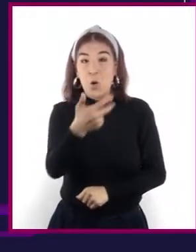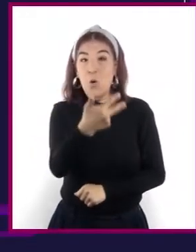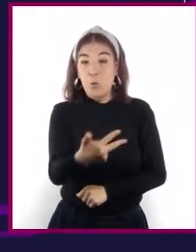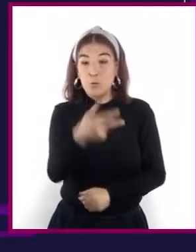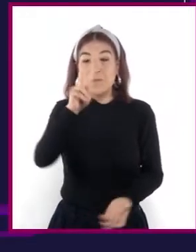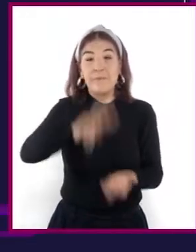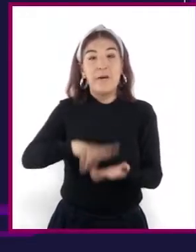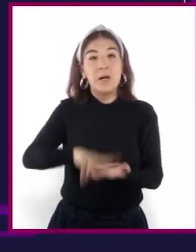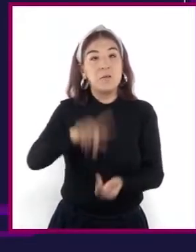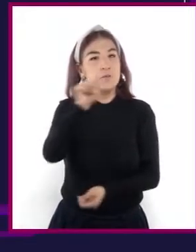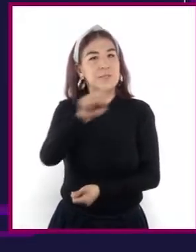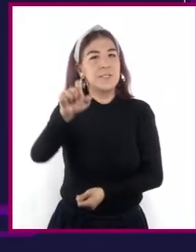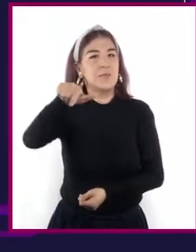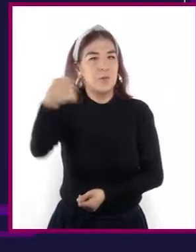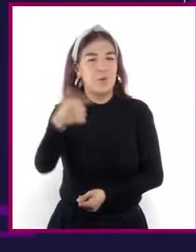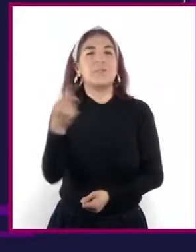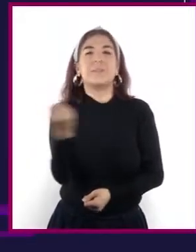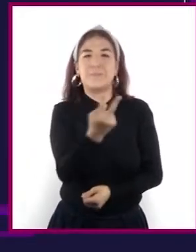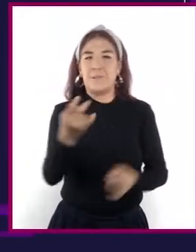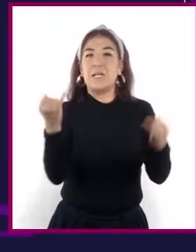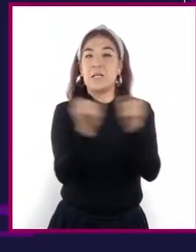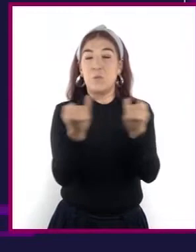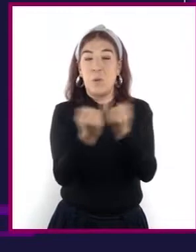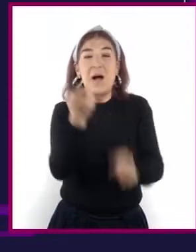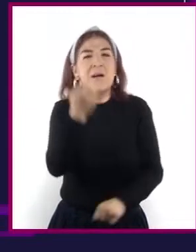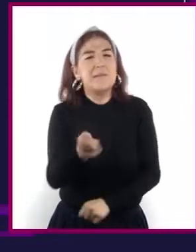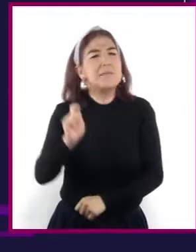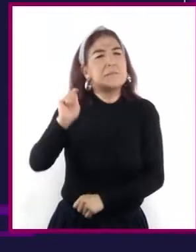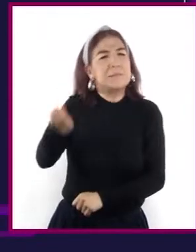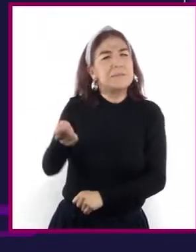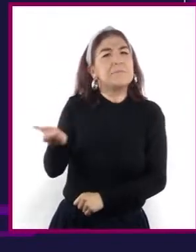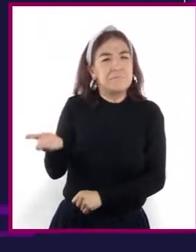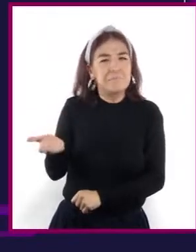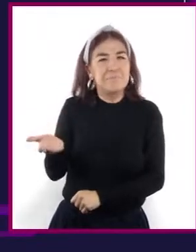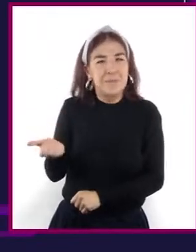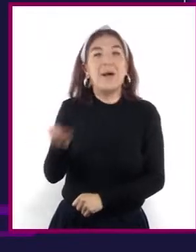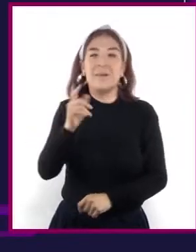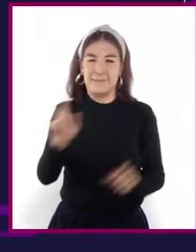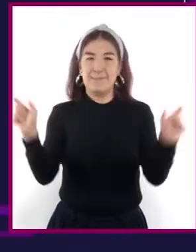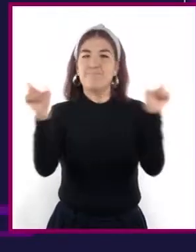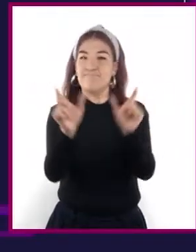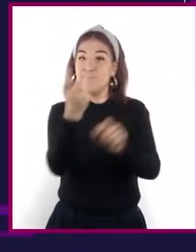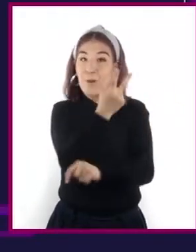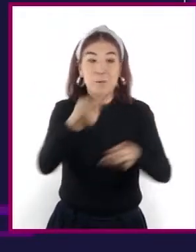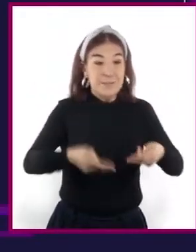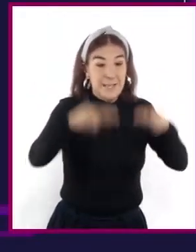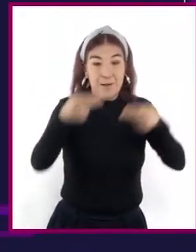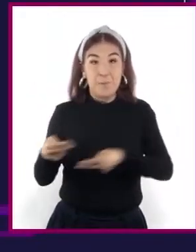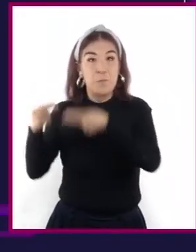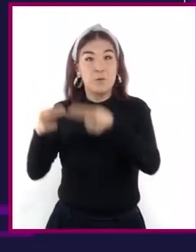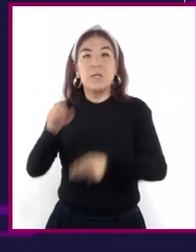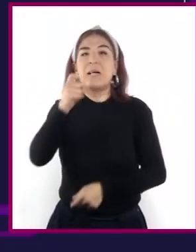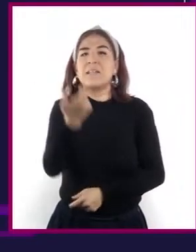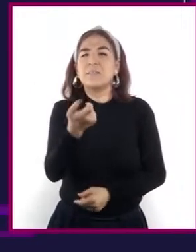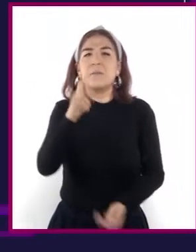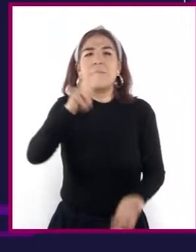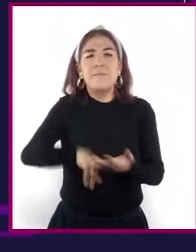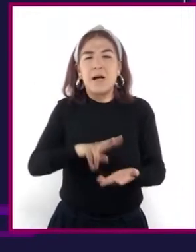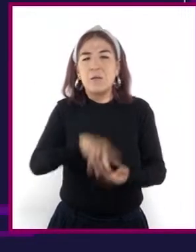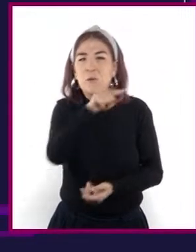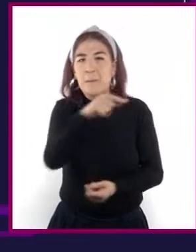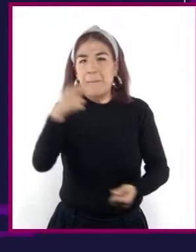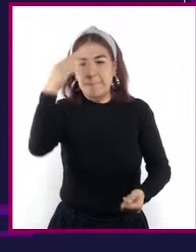valor igual a 112. Esto significa que en ambos negocios el precio unitario de